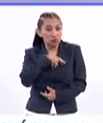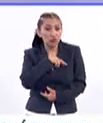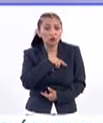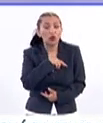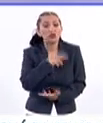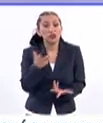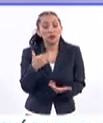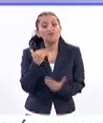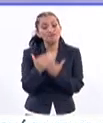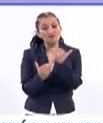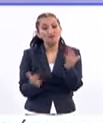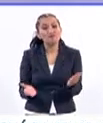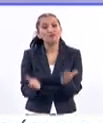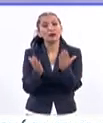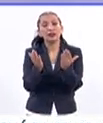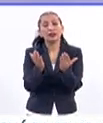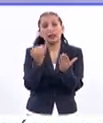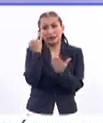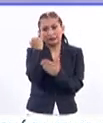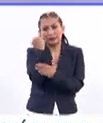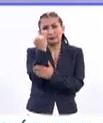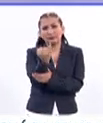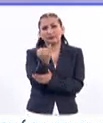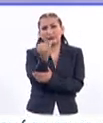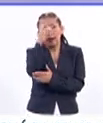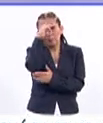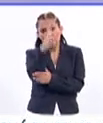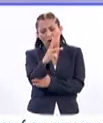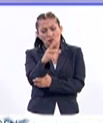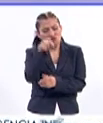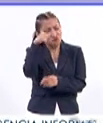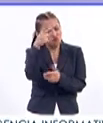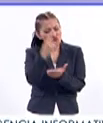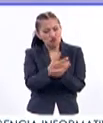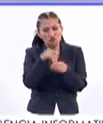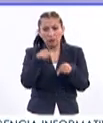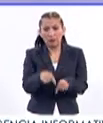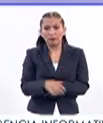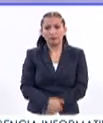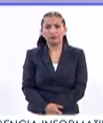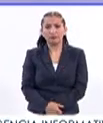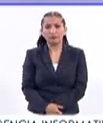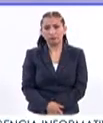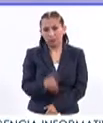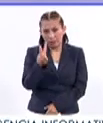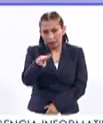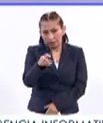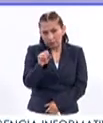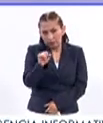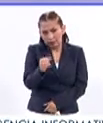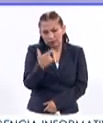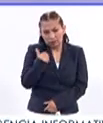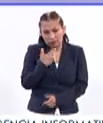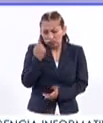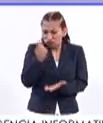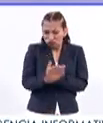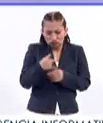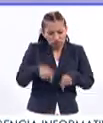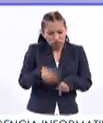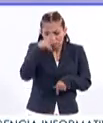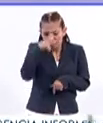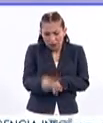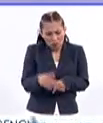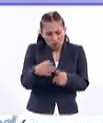justo potenciarla. Si es una idea nacionalista, eso hay que admitirlo, eso no se puede